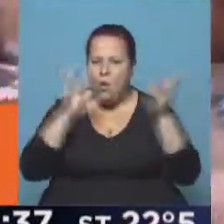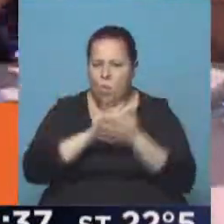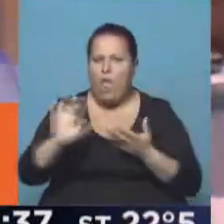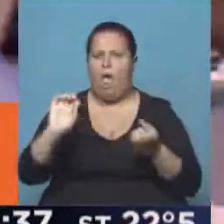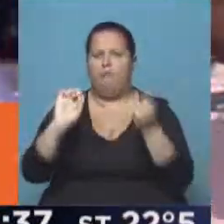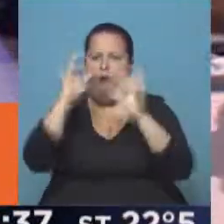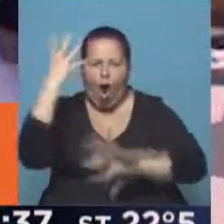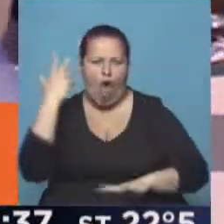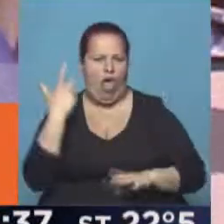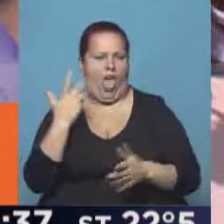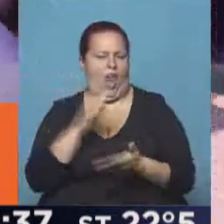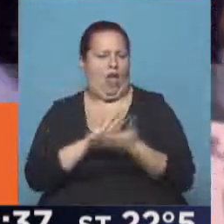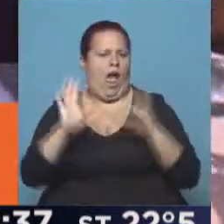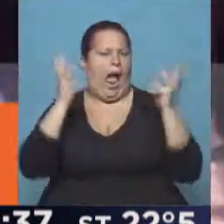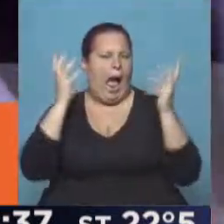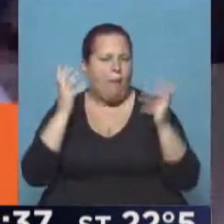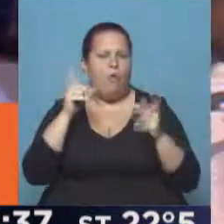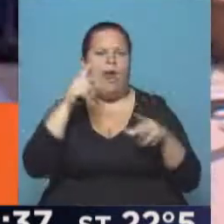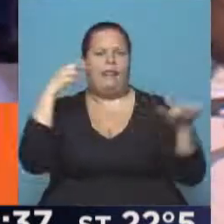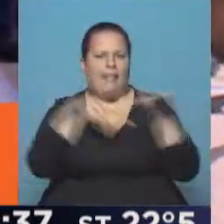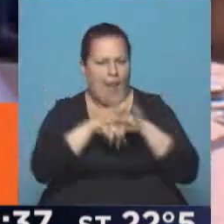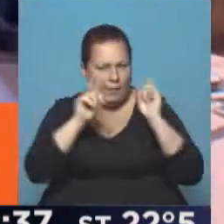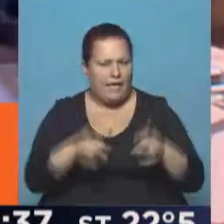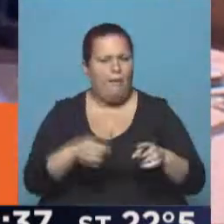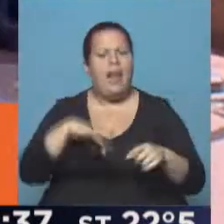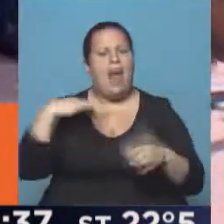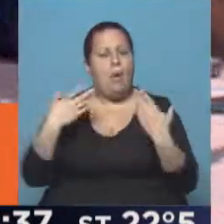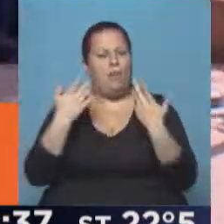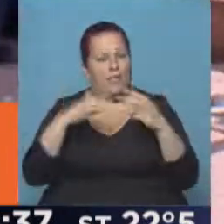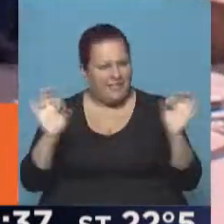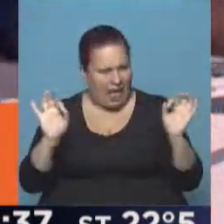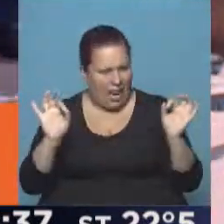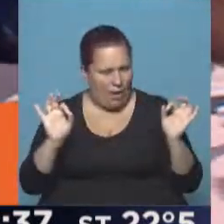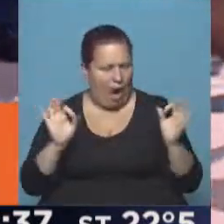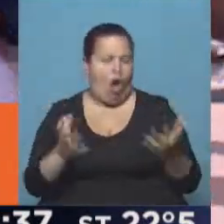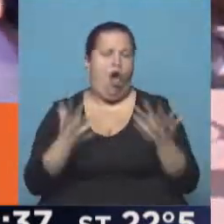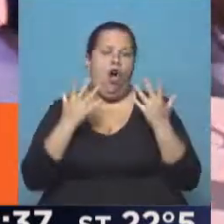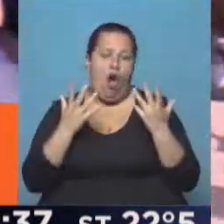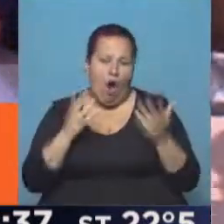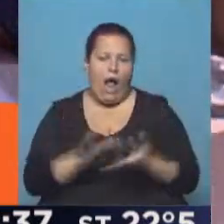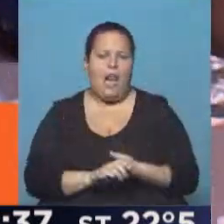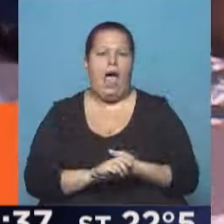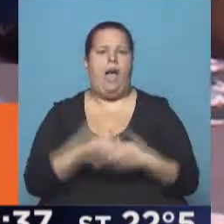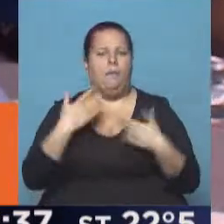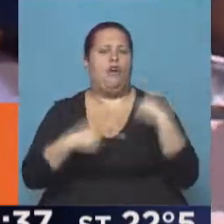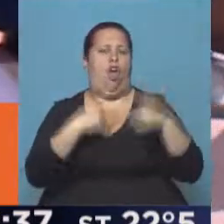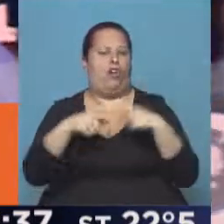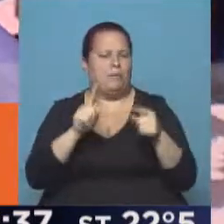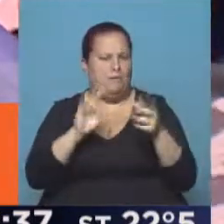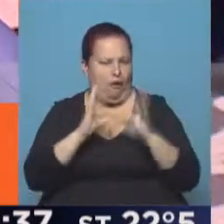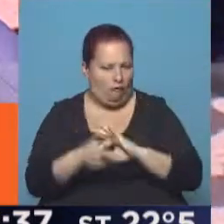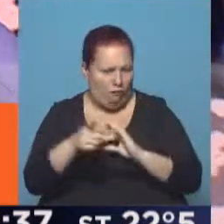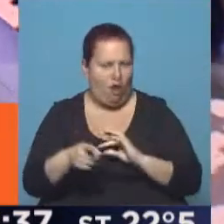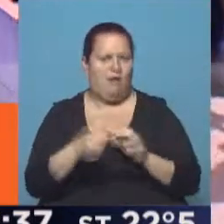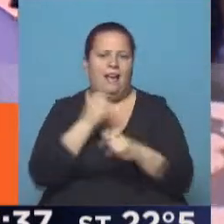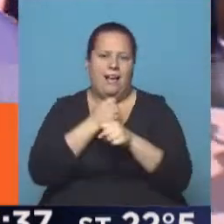última generación con ambulancias, terapia intensiva, hay muchas vidas que se van a salvar. Y ojalá que realmente podamos seguir en esta línea, de